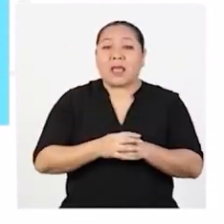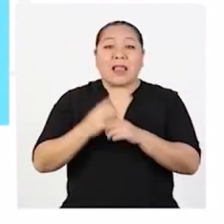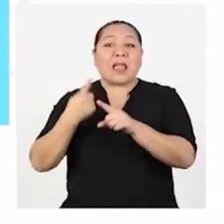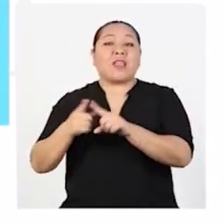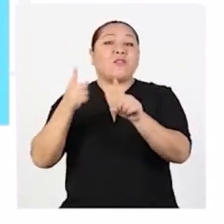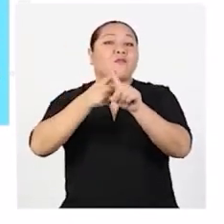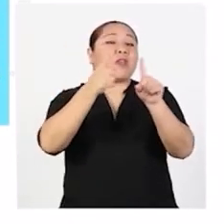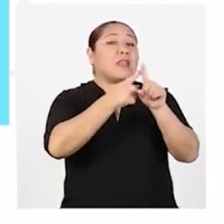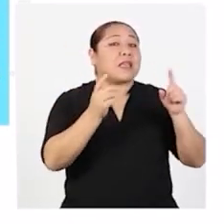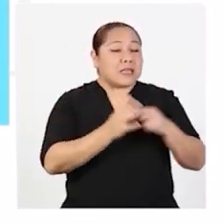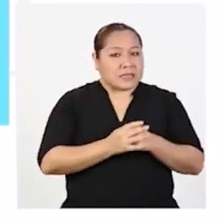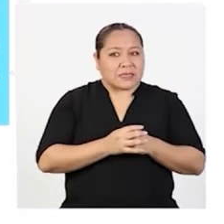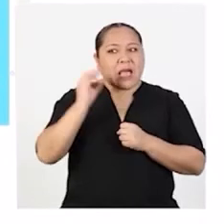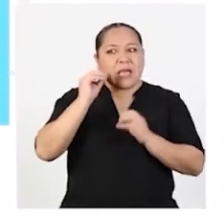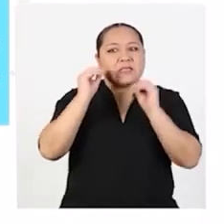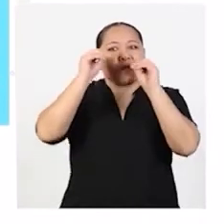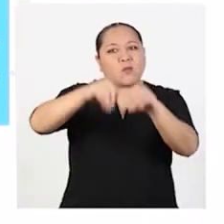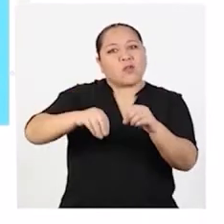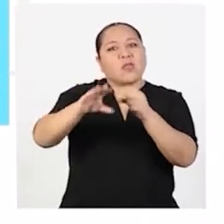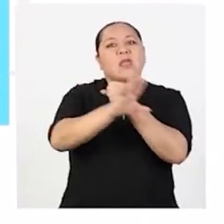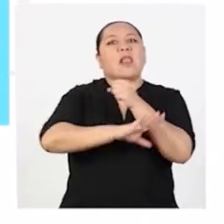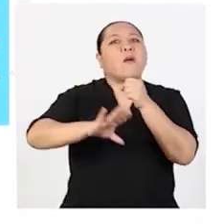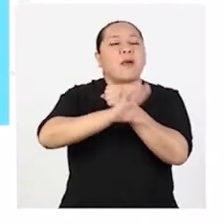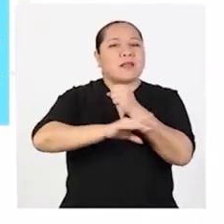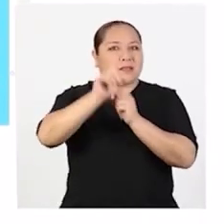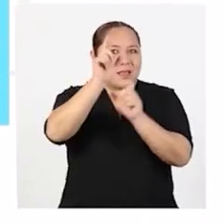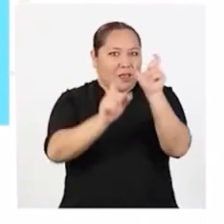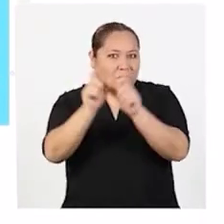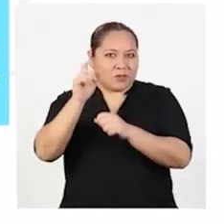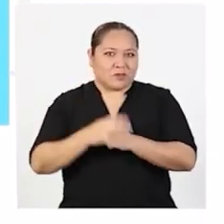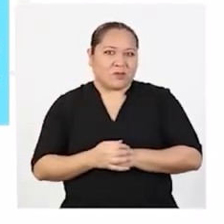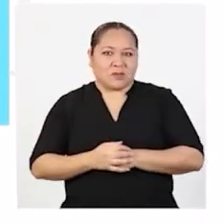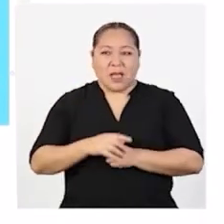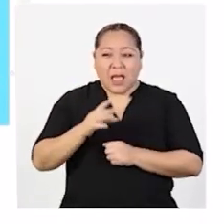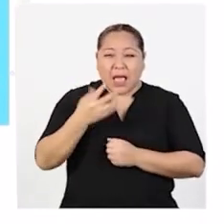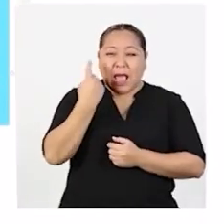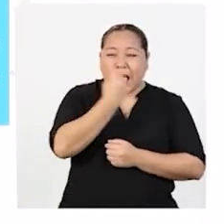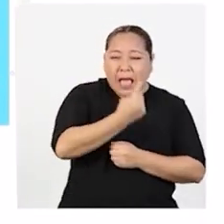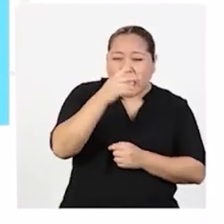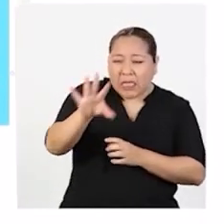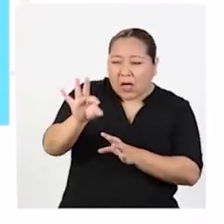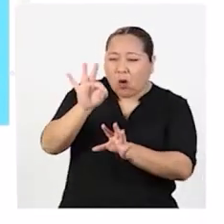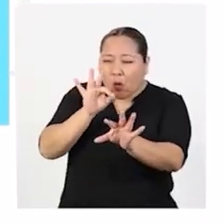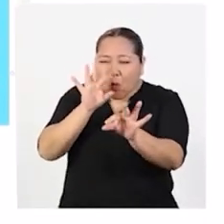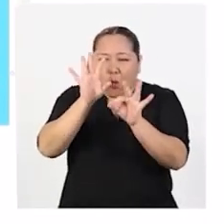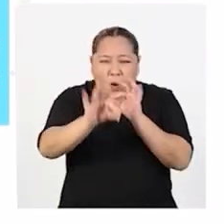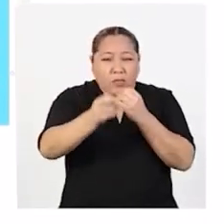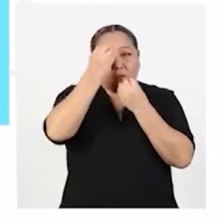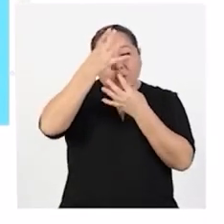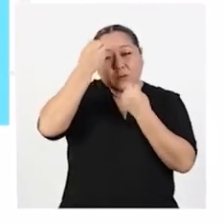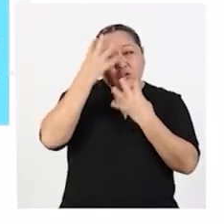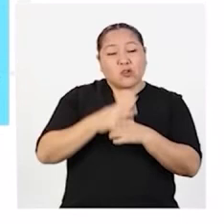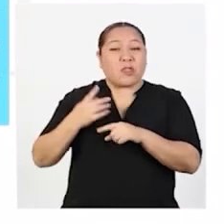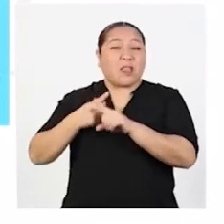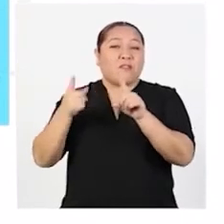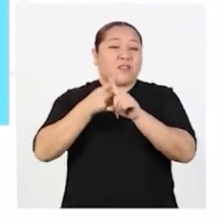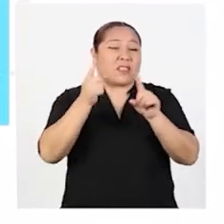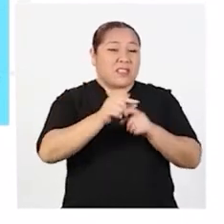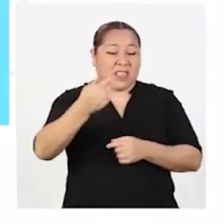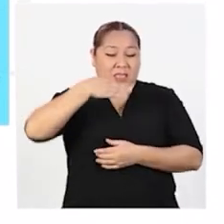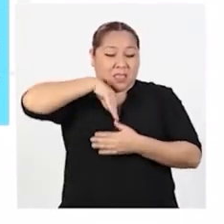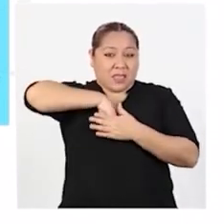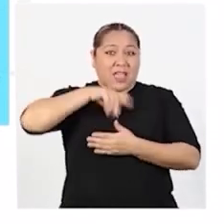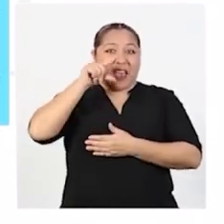la diversidad humana como un aspecto positivo del cual nos debemos sentir orgullosos. ¿Cuál es la